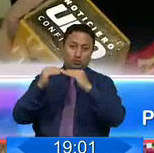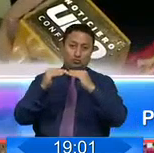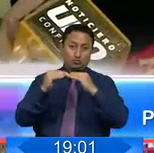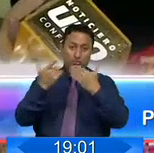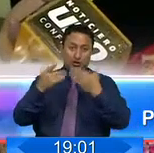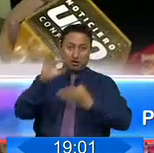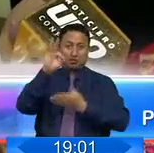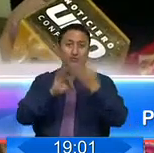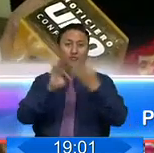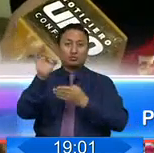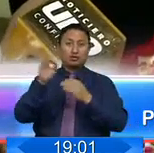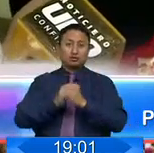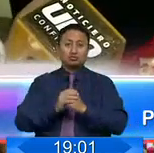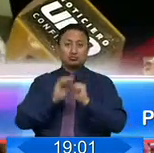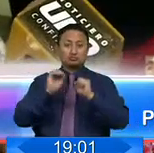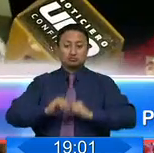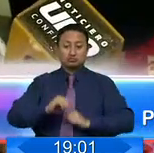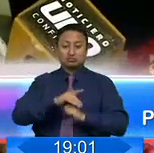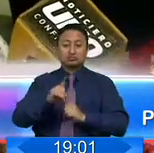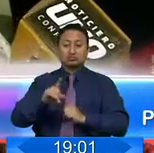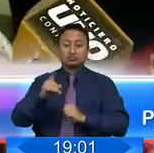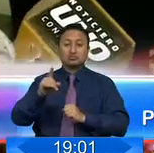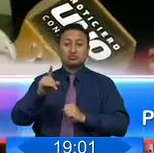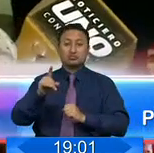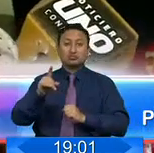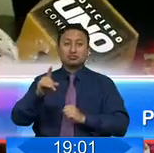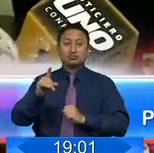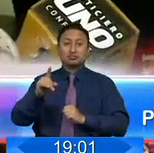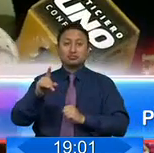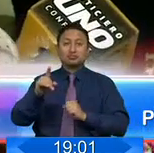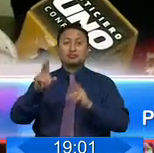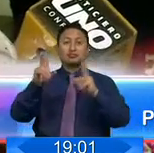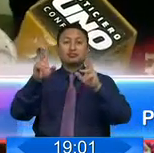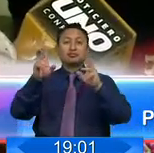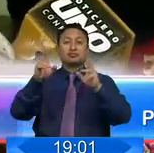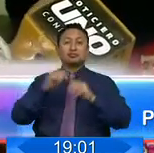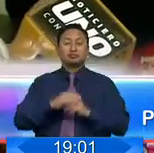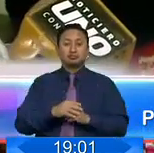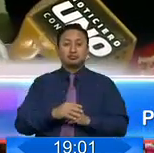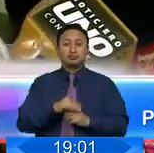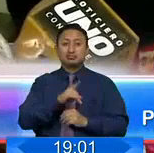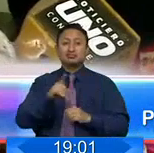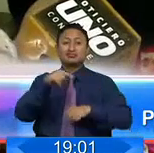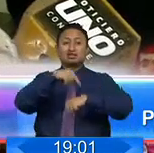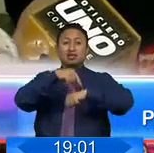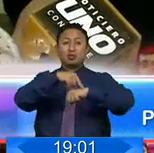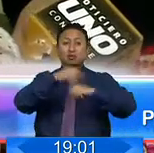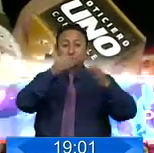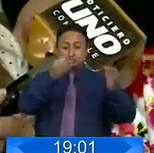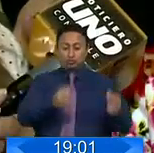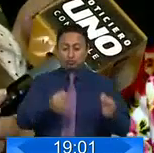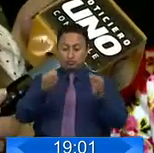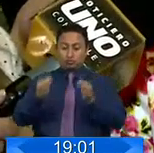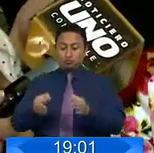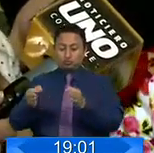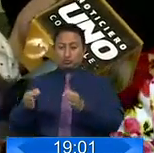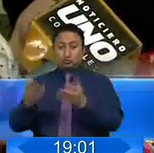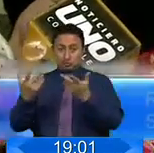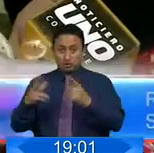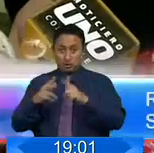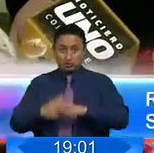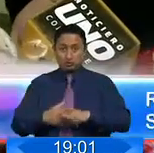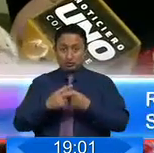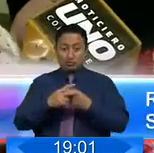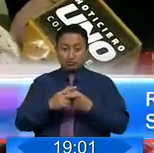aprobado, incluido el veto presidencial. Considerando esos tiempos, nosotros empezaremos ya a trabajar